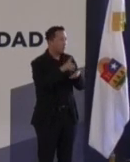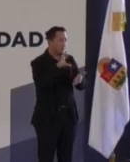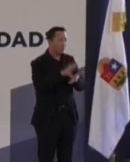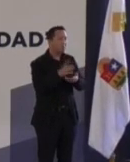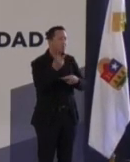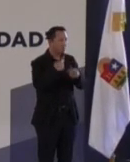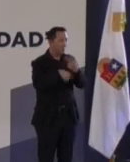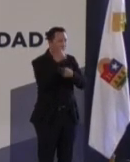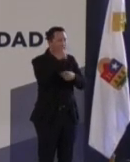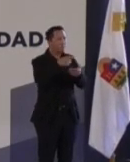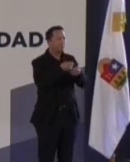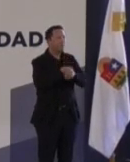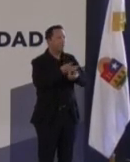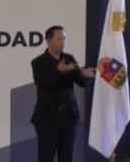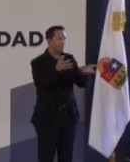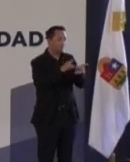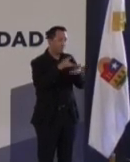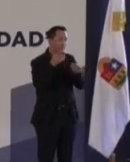Muchísimas gracias.